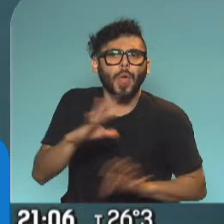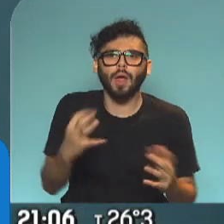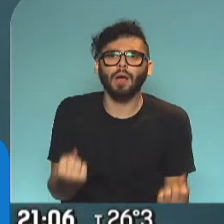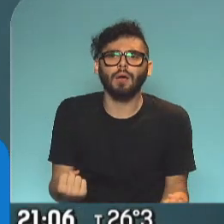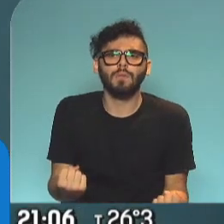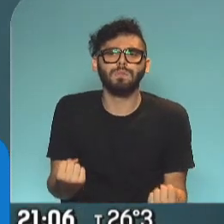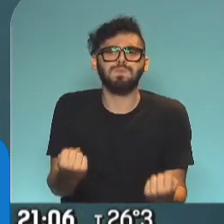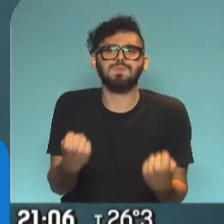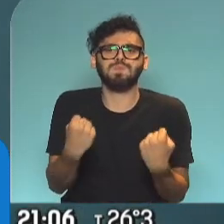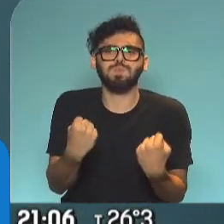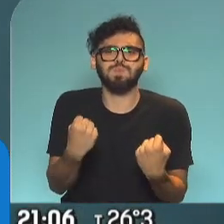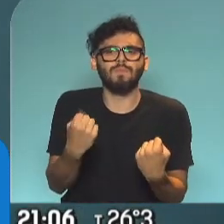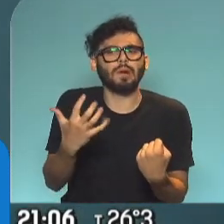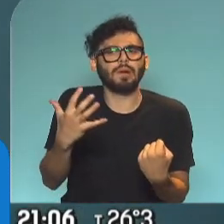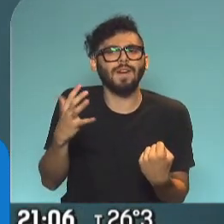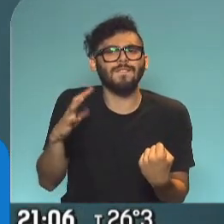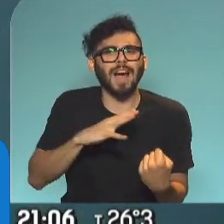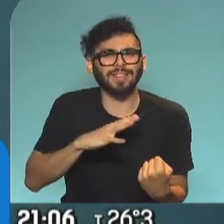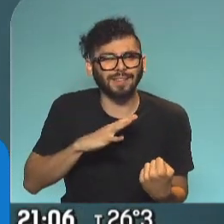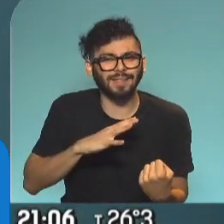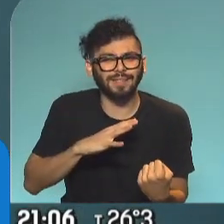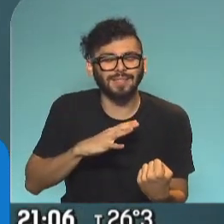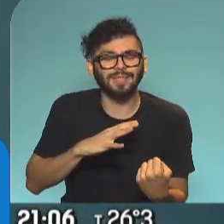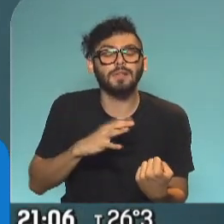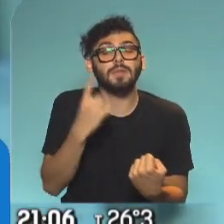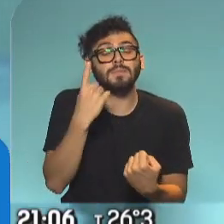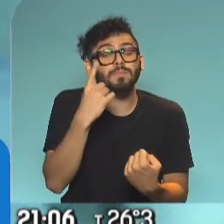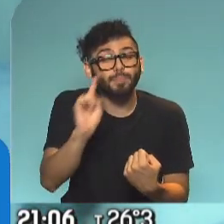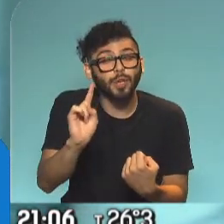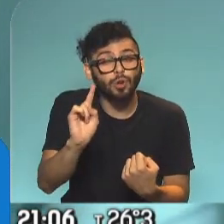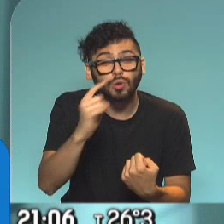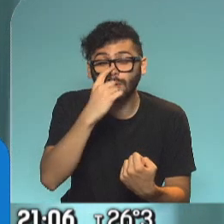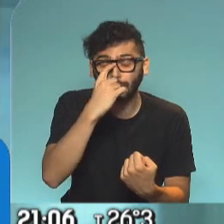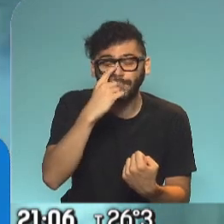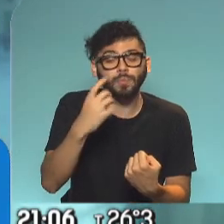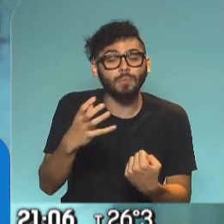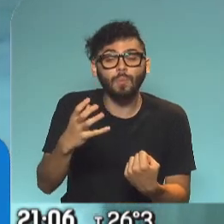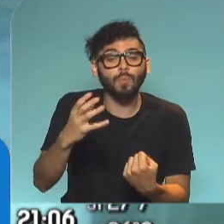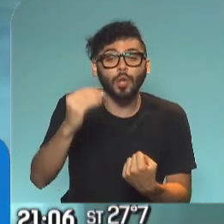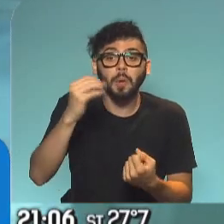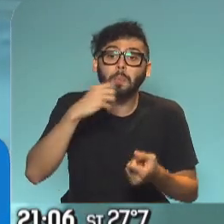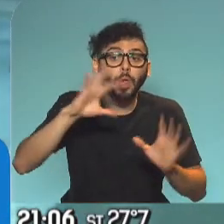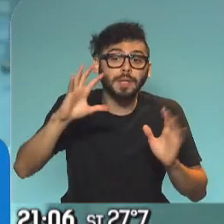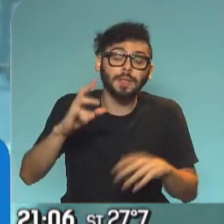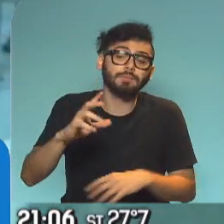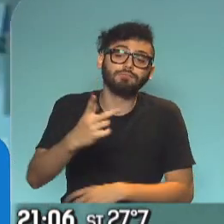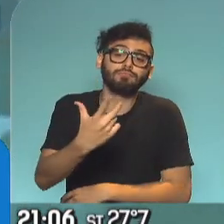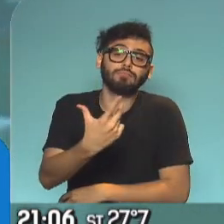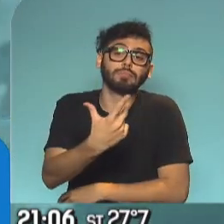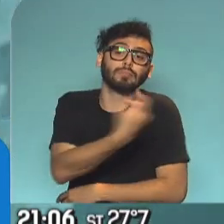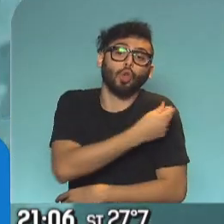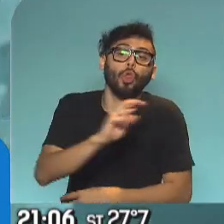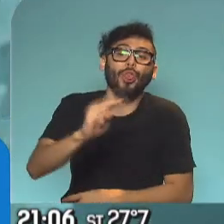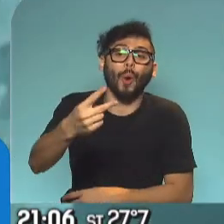para defenderse de la enfermedad del COVID. Pero seguro muchas veces va a poder, por ahí necesita una otra dosis